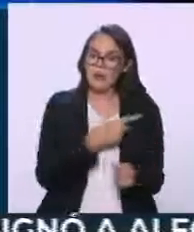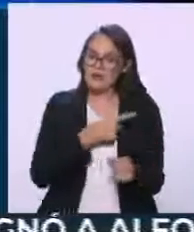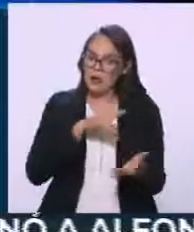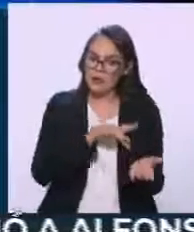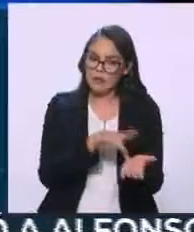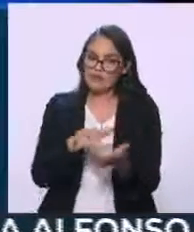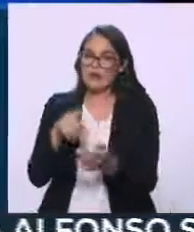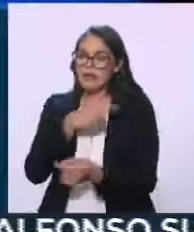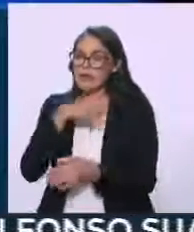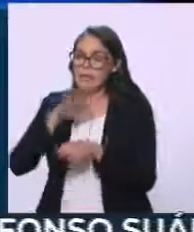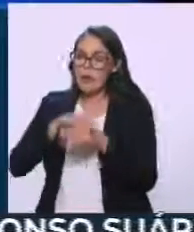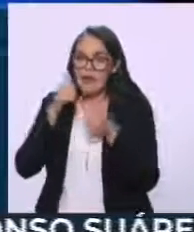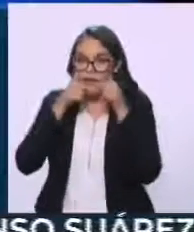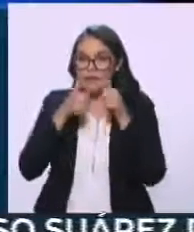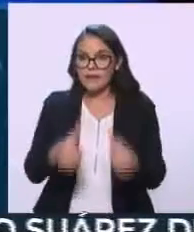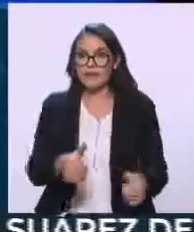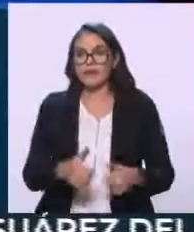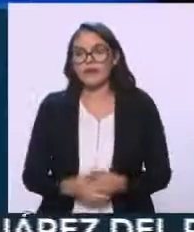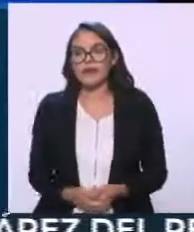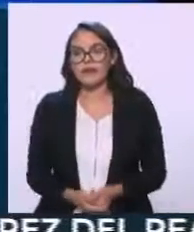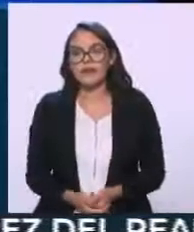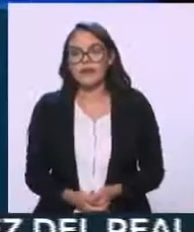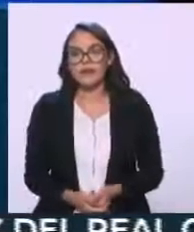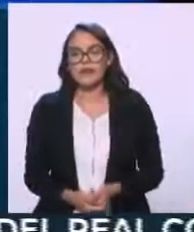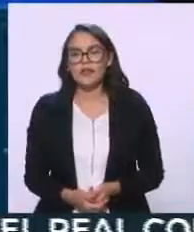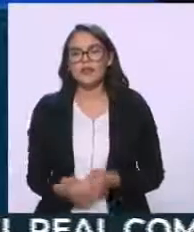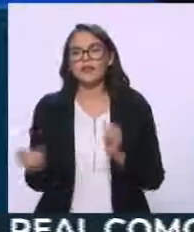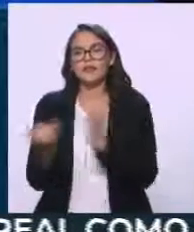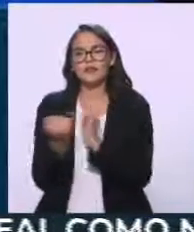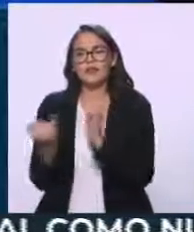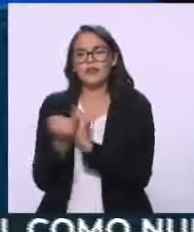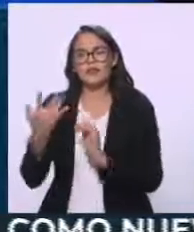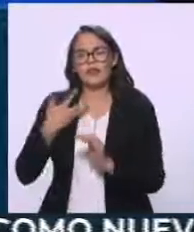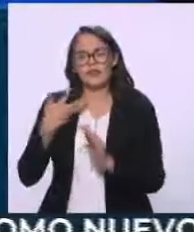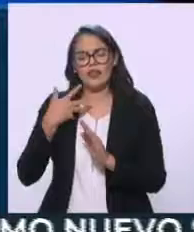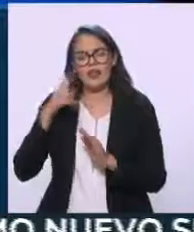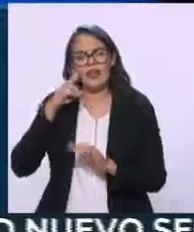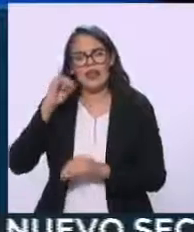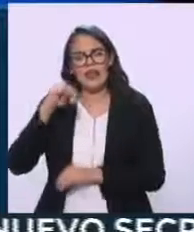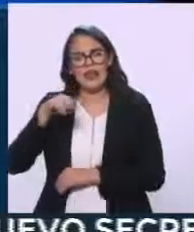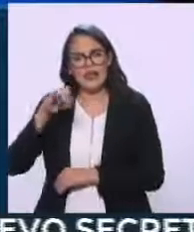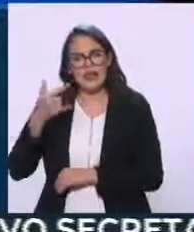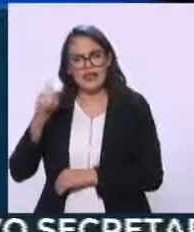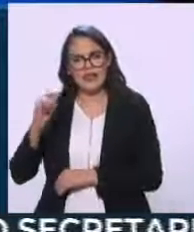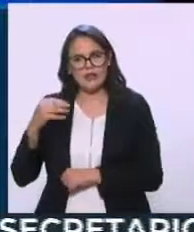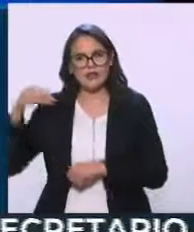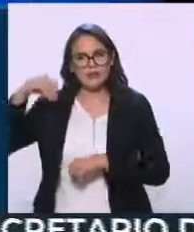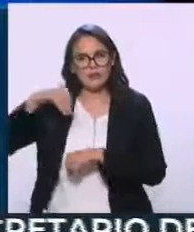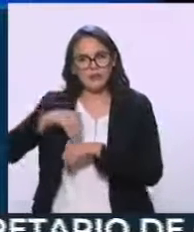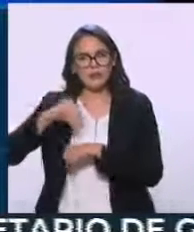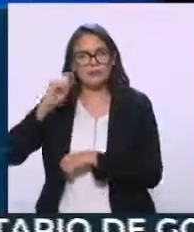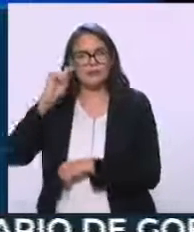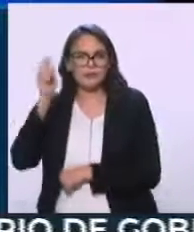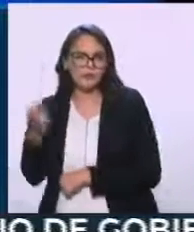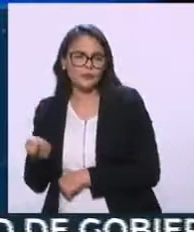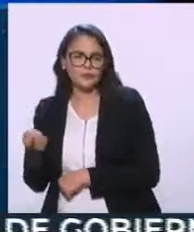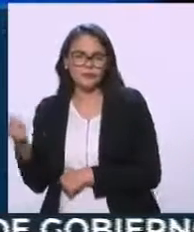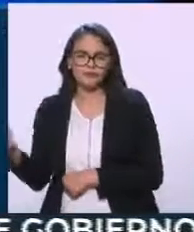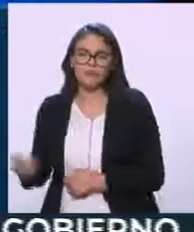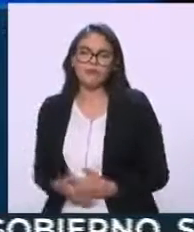sobre esto mismo, porque en una de las gráficas del INEGI también se plantea, bueno, les pregunto a los dos, se